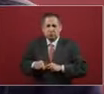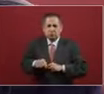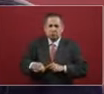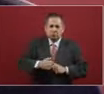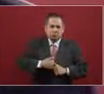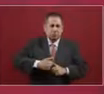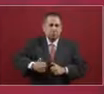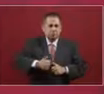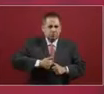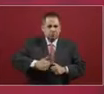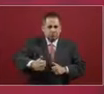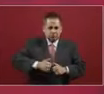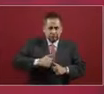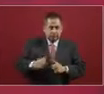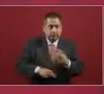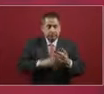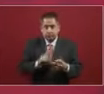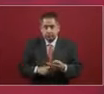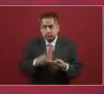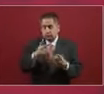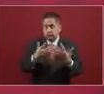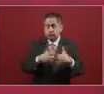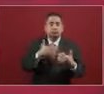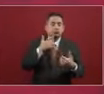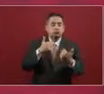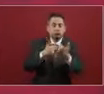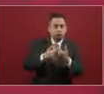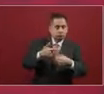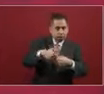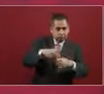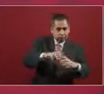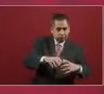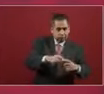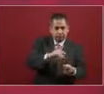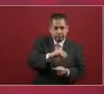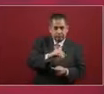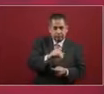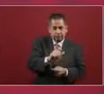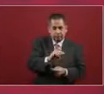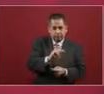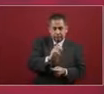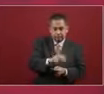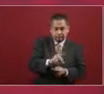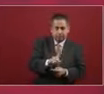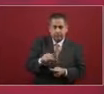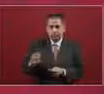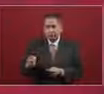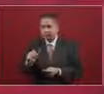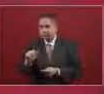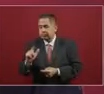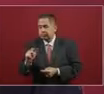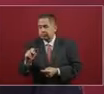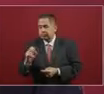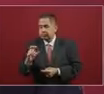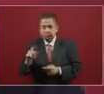la modernización de las dos refinerías, la de Minatitlán y la de Salina